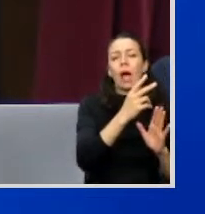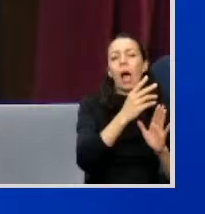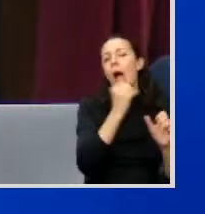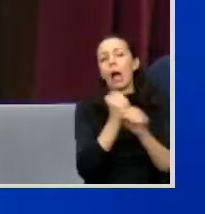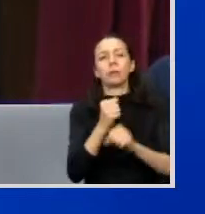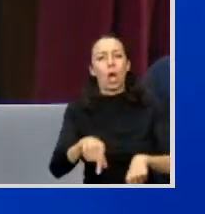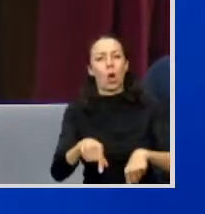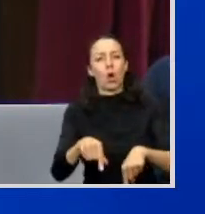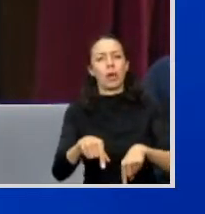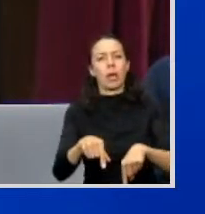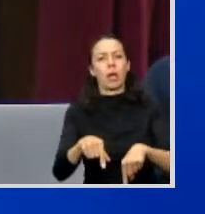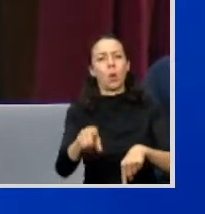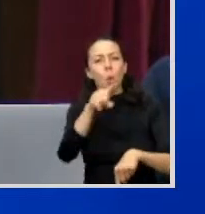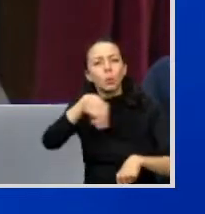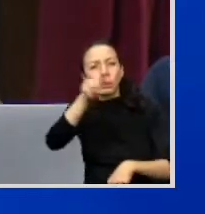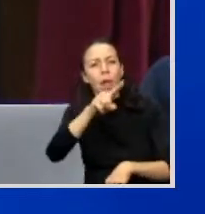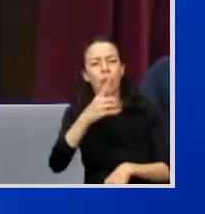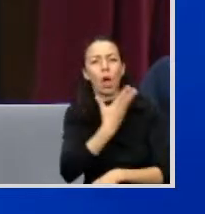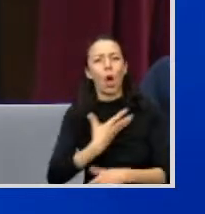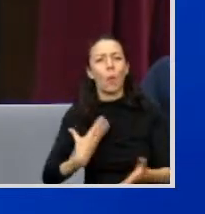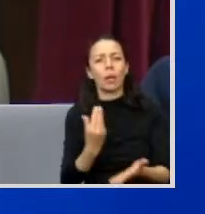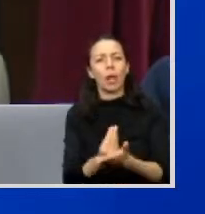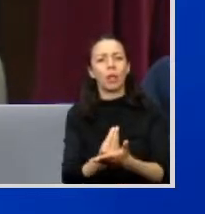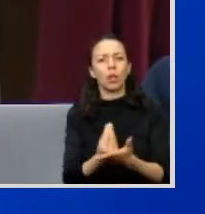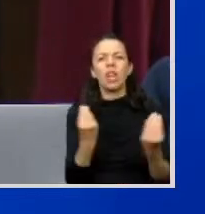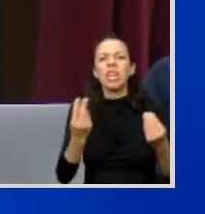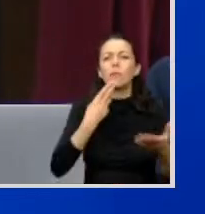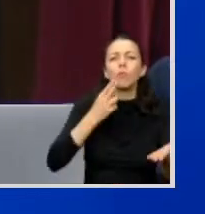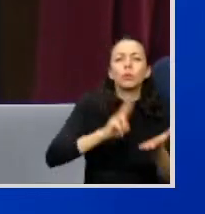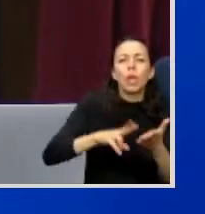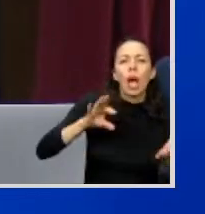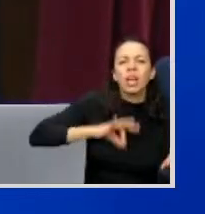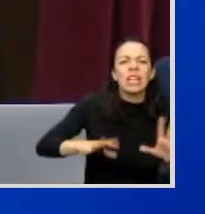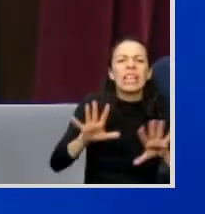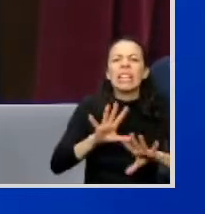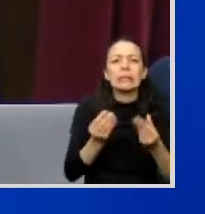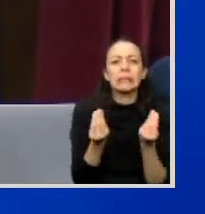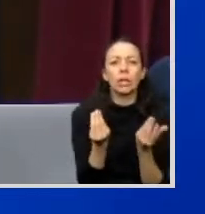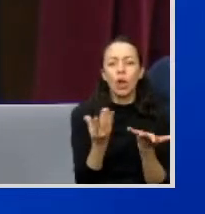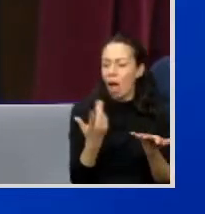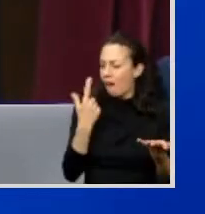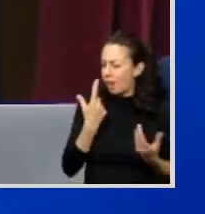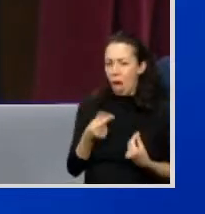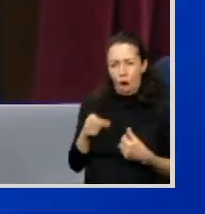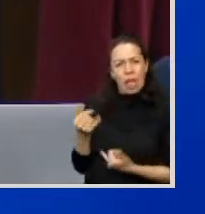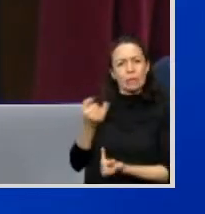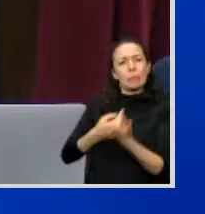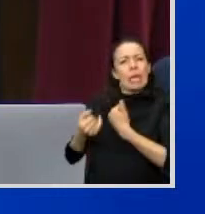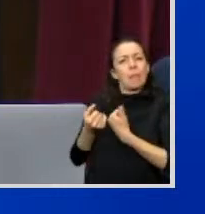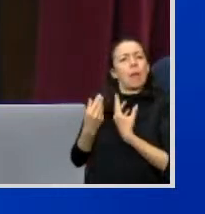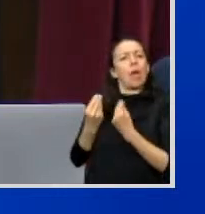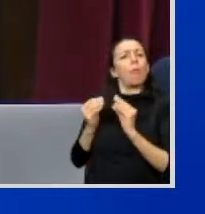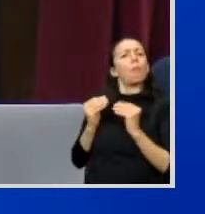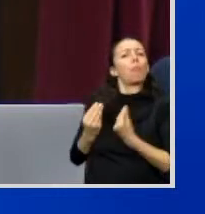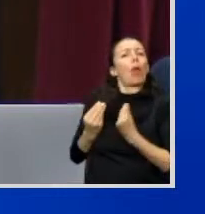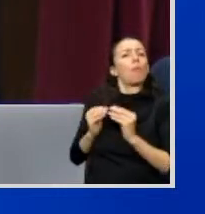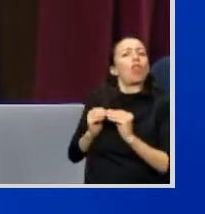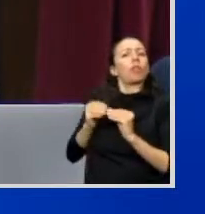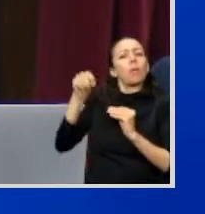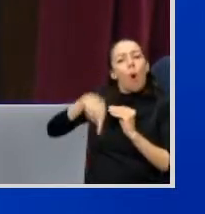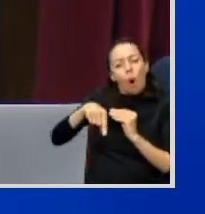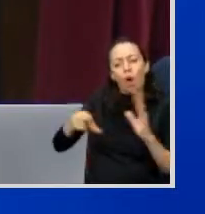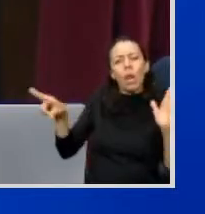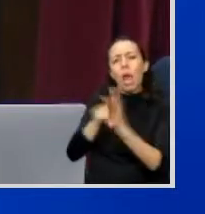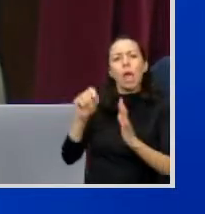¿no será muy desgastante y es un arriesgar un capital político, digamos, en un contexto también difícil? O sea,